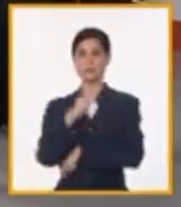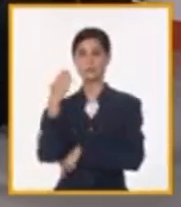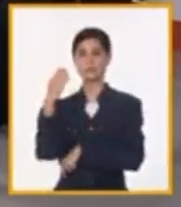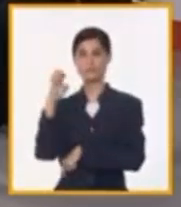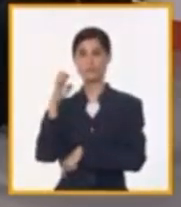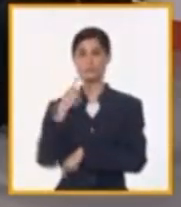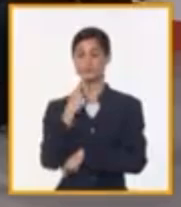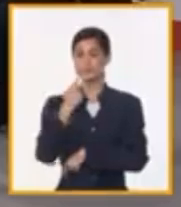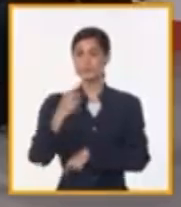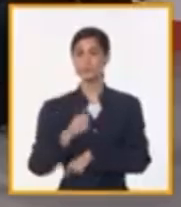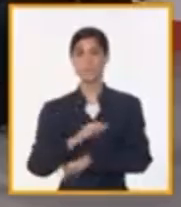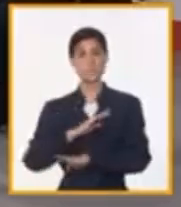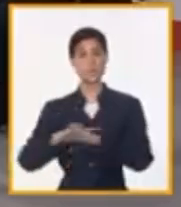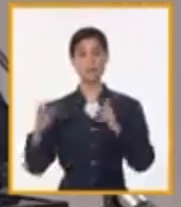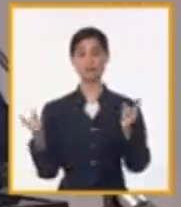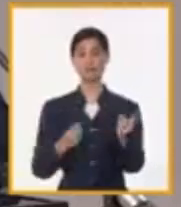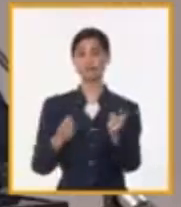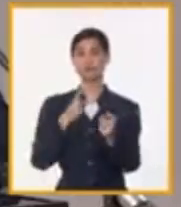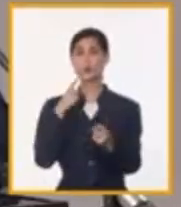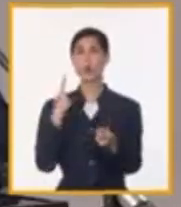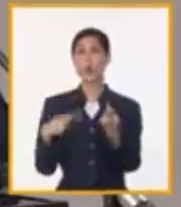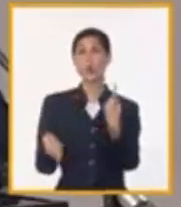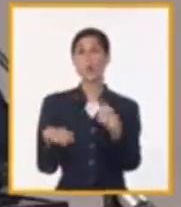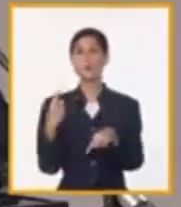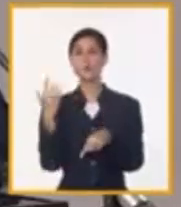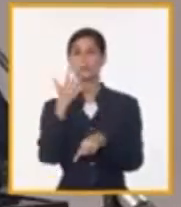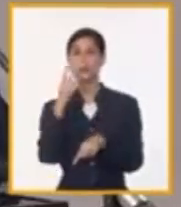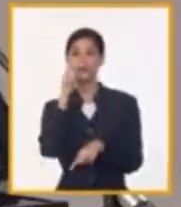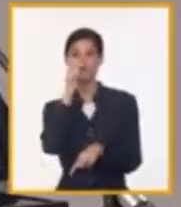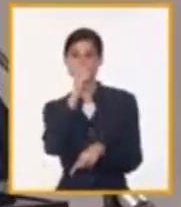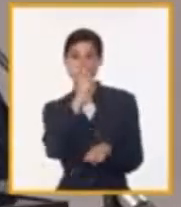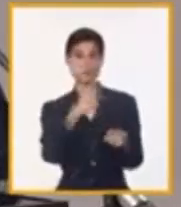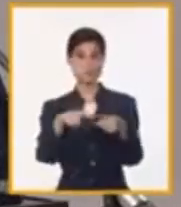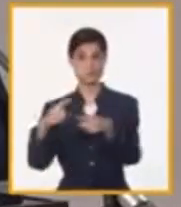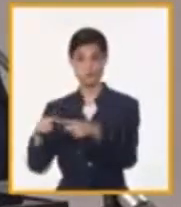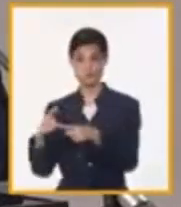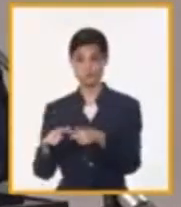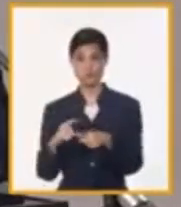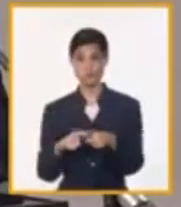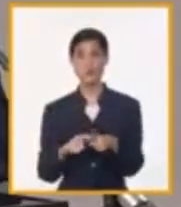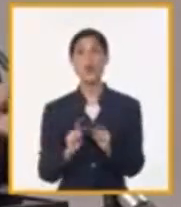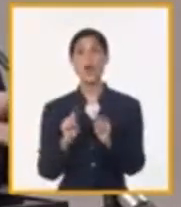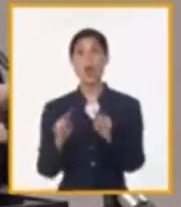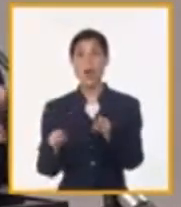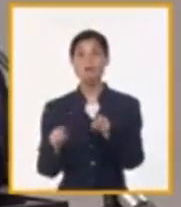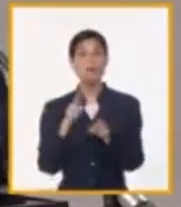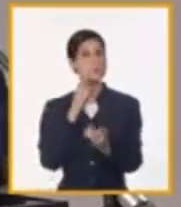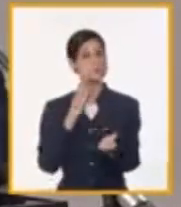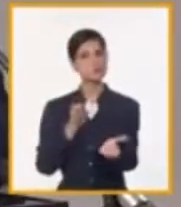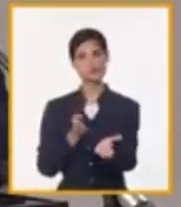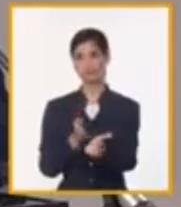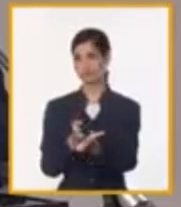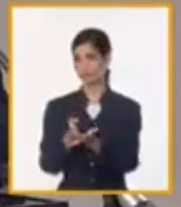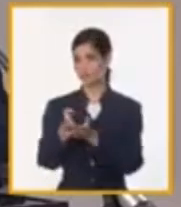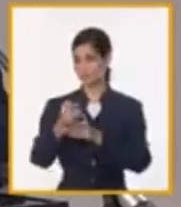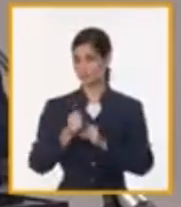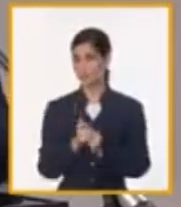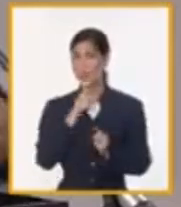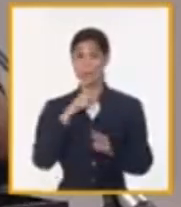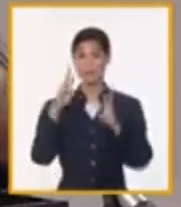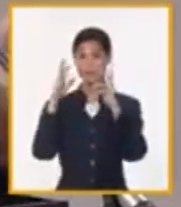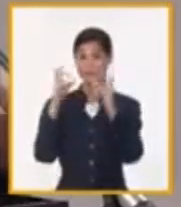las bandas de narcotráfico y el crimen organizado pero eso a la fecha de hoy no ha dado resultados